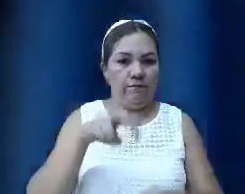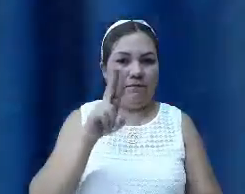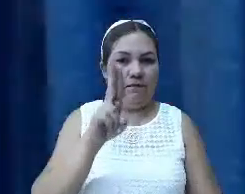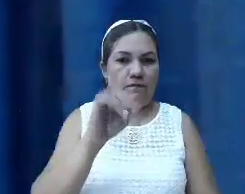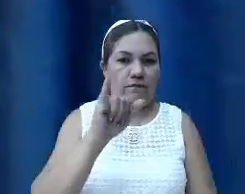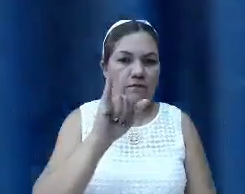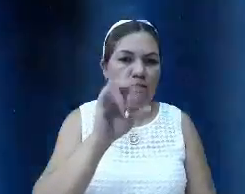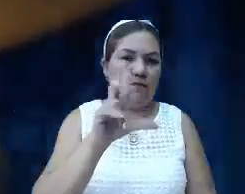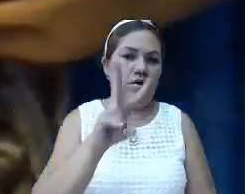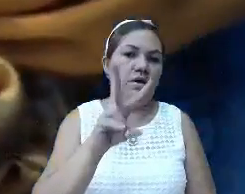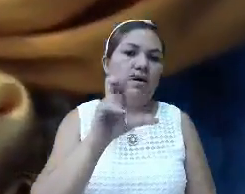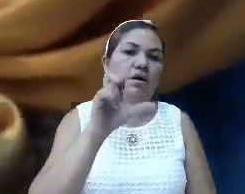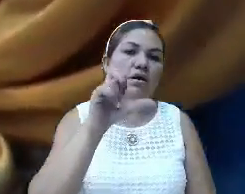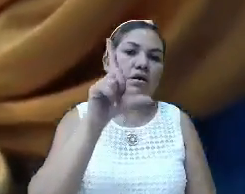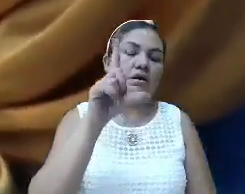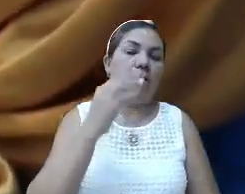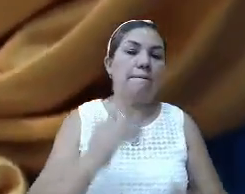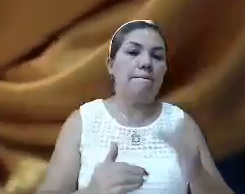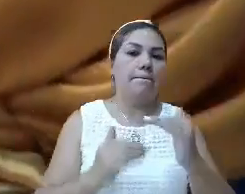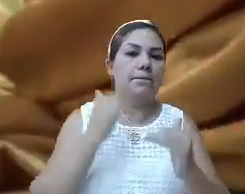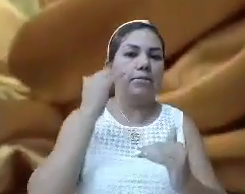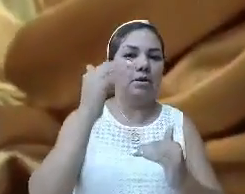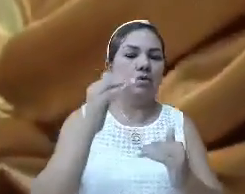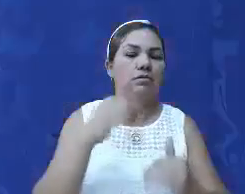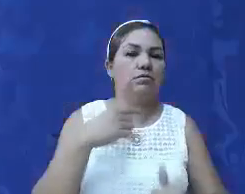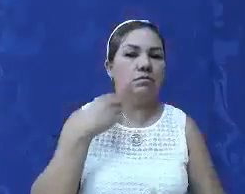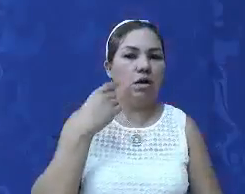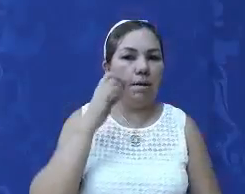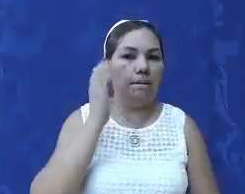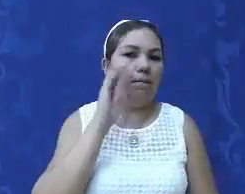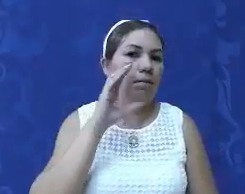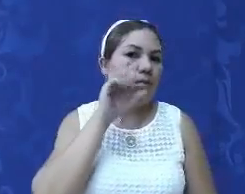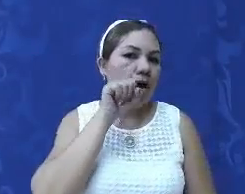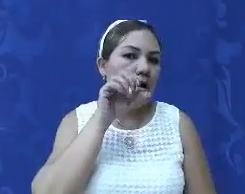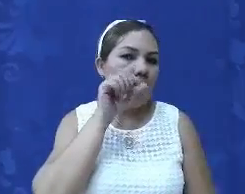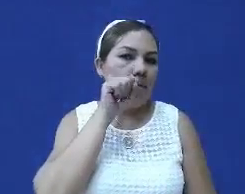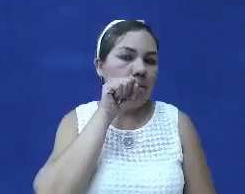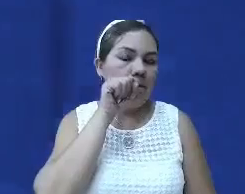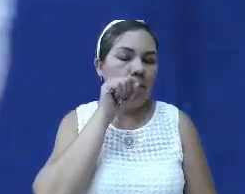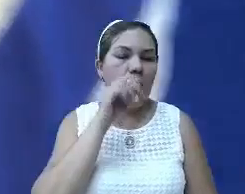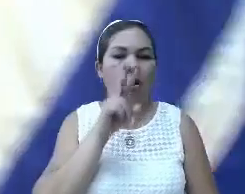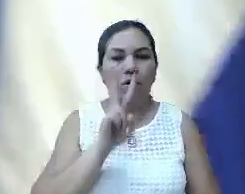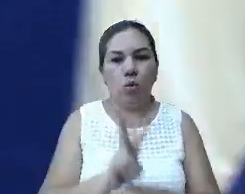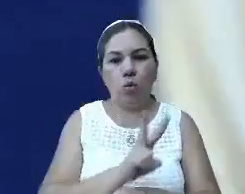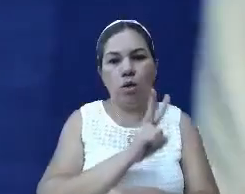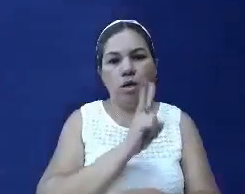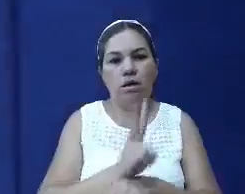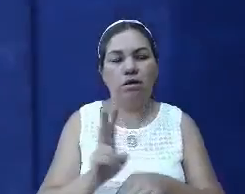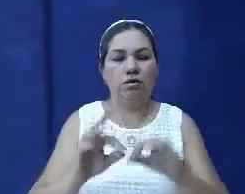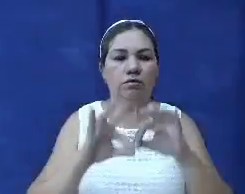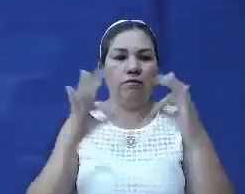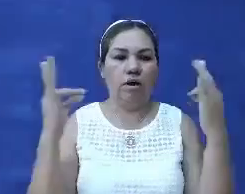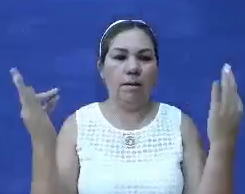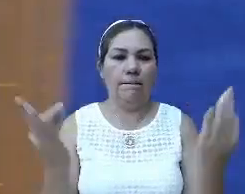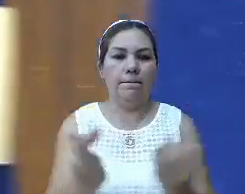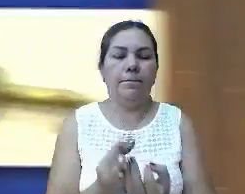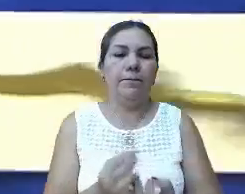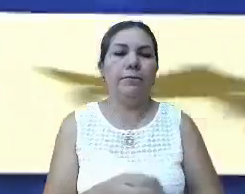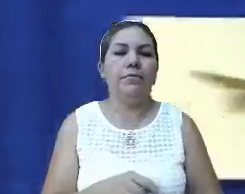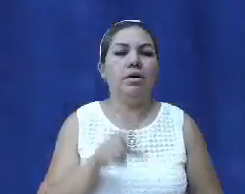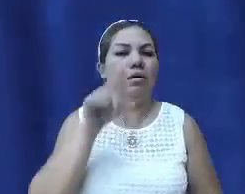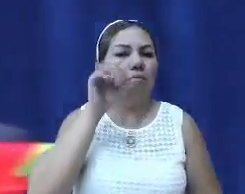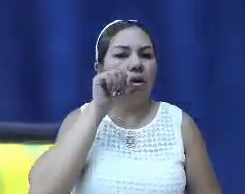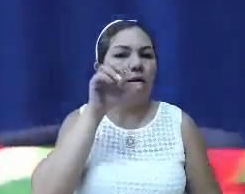crecer. Y vas a volverte un padre protector de tu familia, un padre protector de la iglesia, un